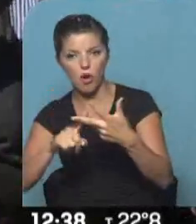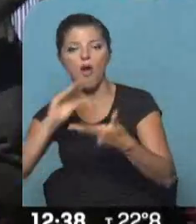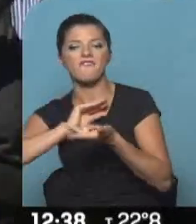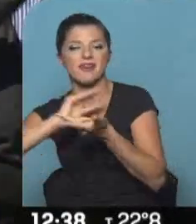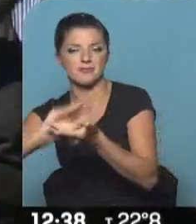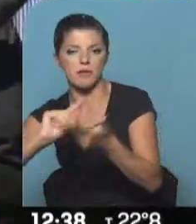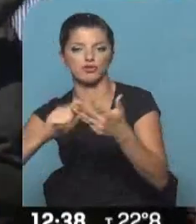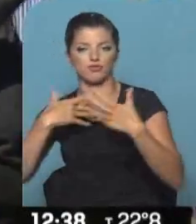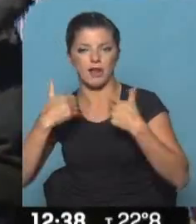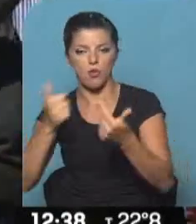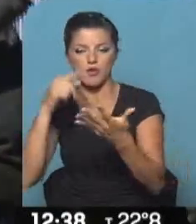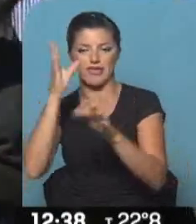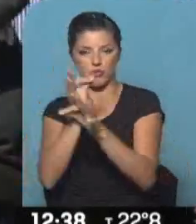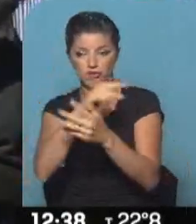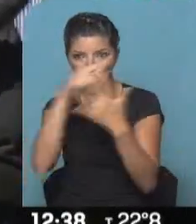salud y educación.